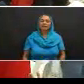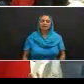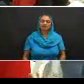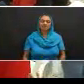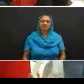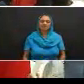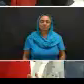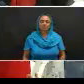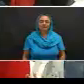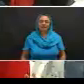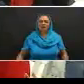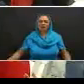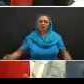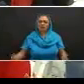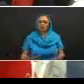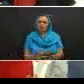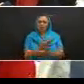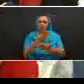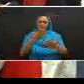cosas. Eso que te derrotaba.